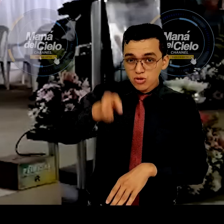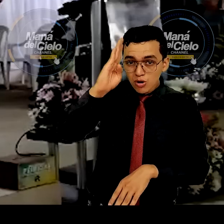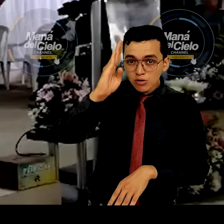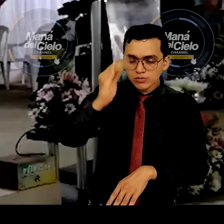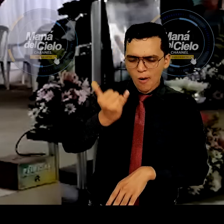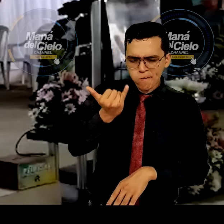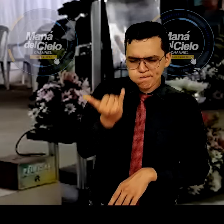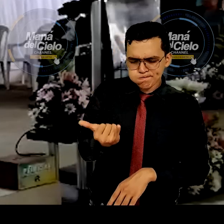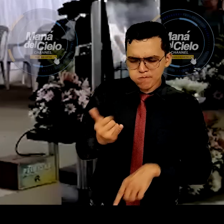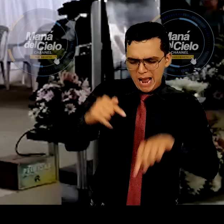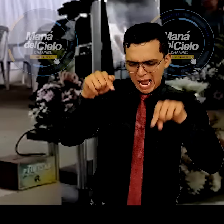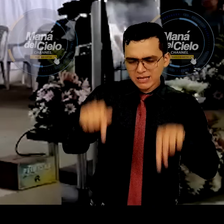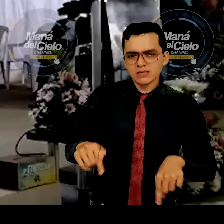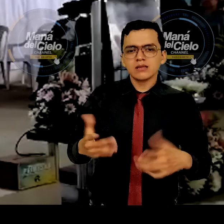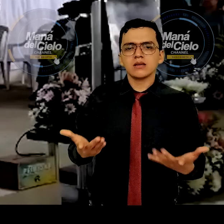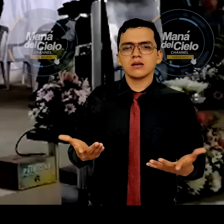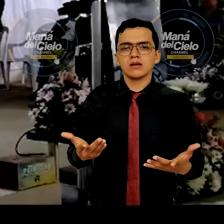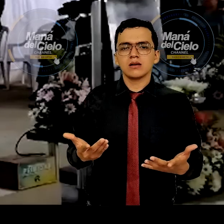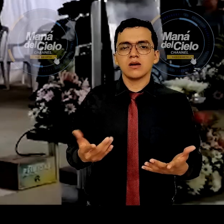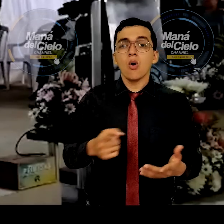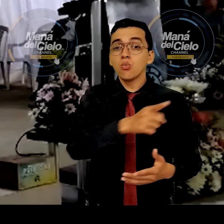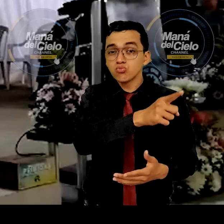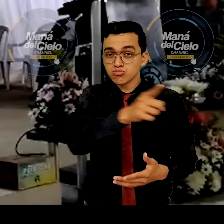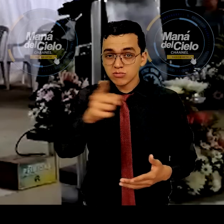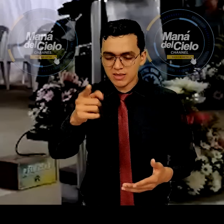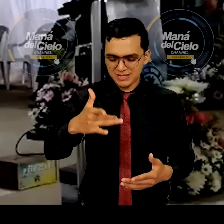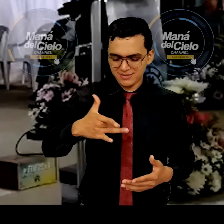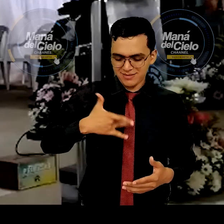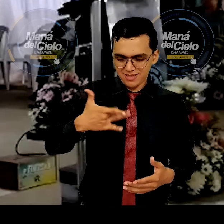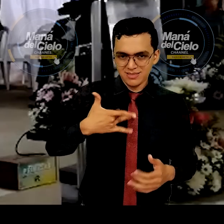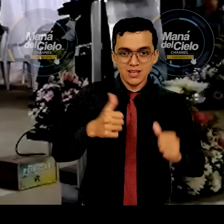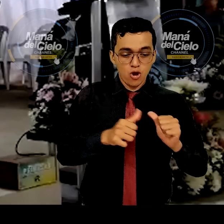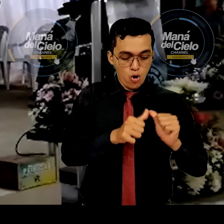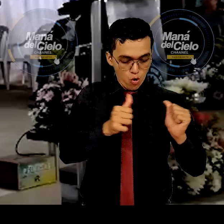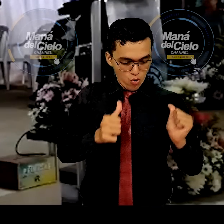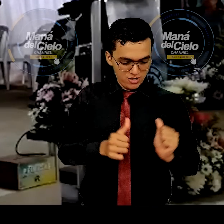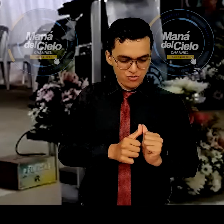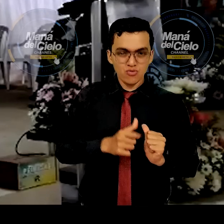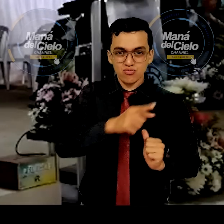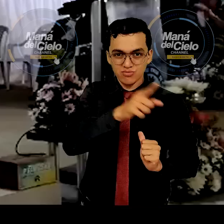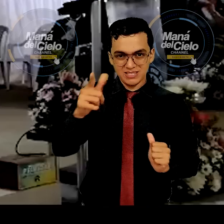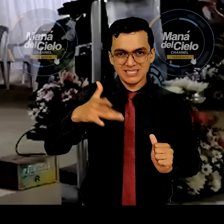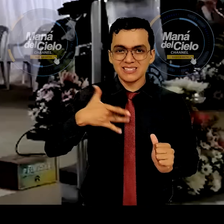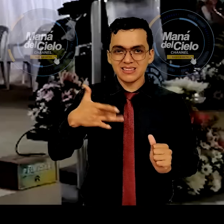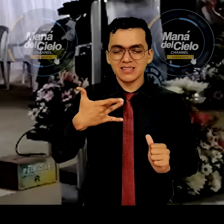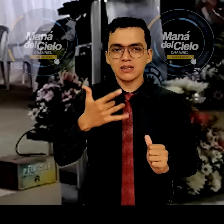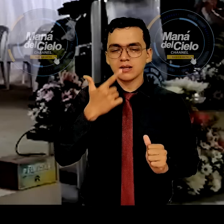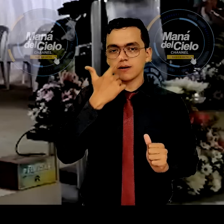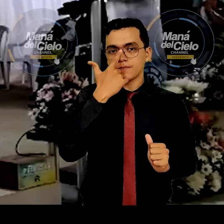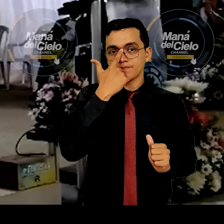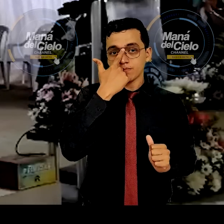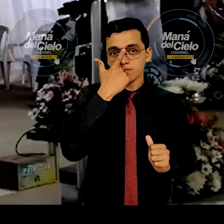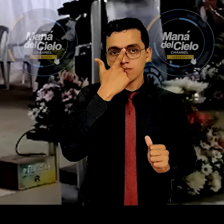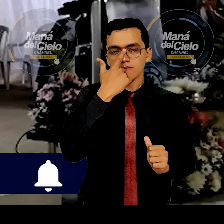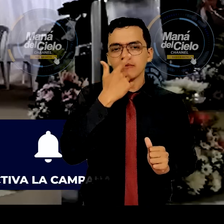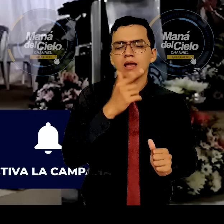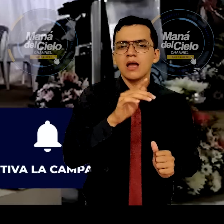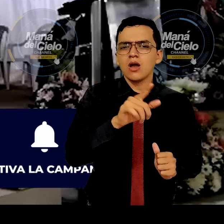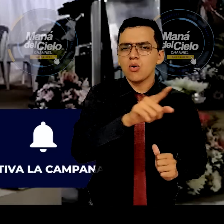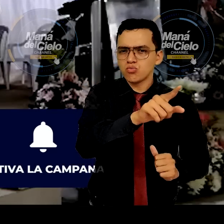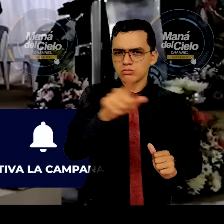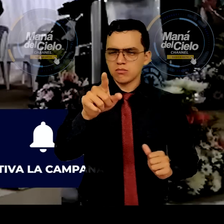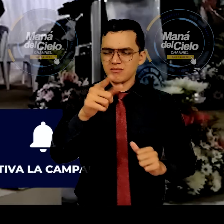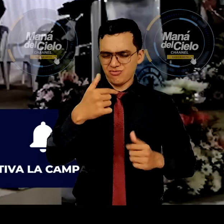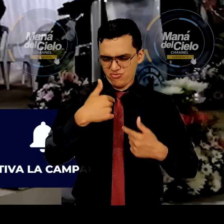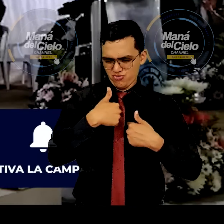Si lo que yo he predicado tocó su corazón, y a raíz de eso usted decide